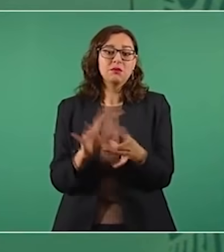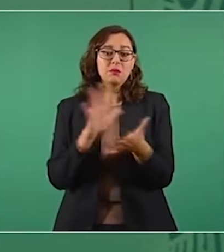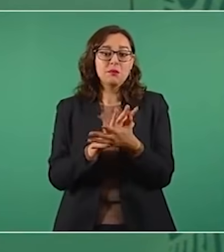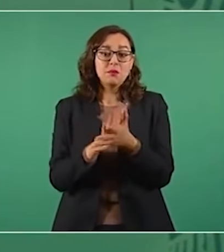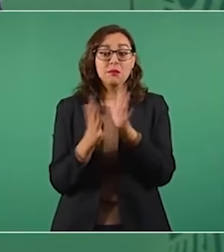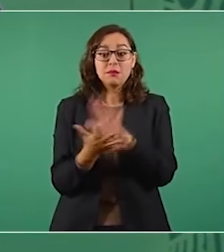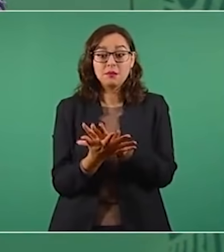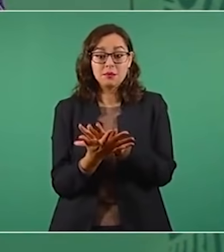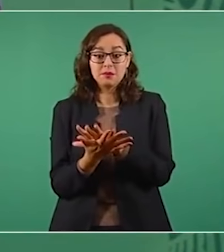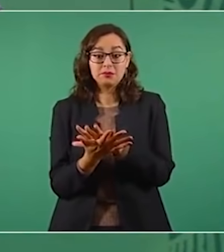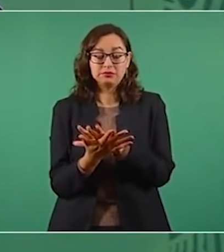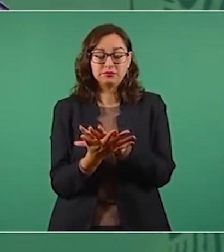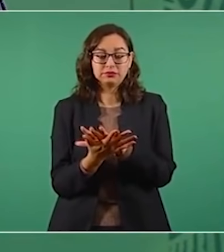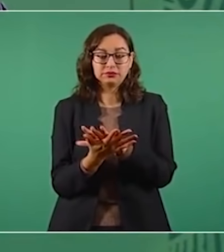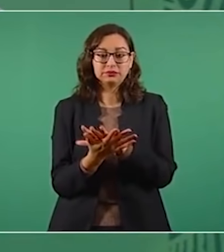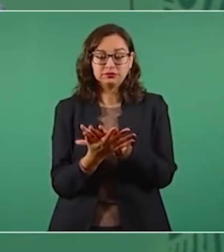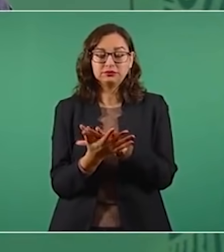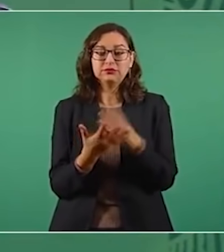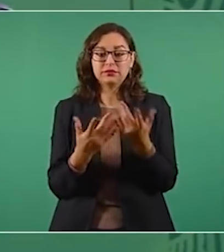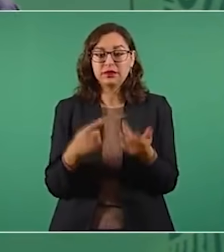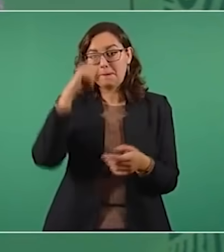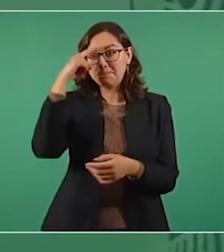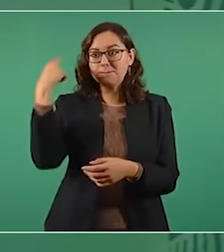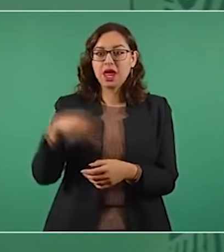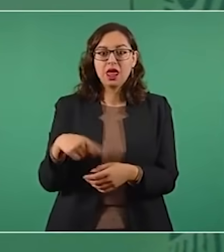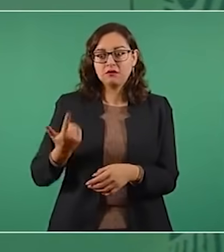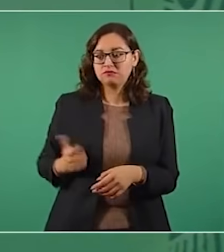para ganar siempre.